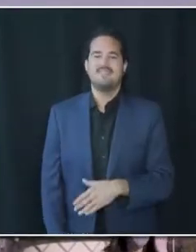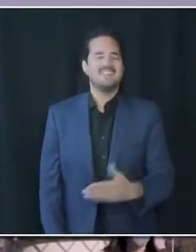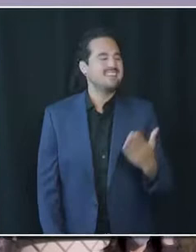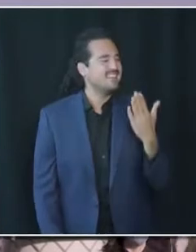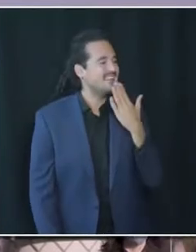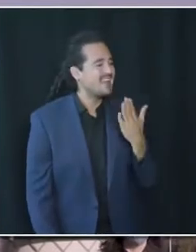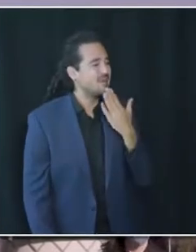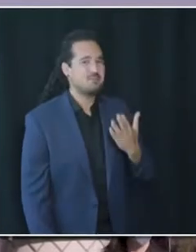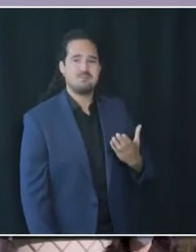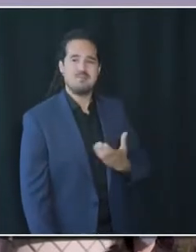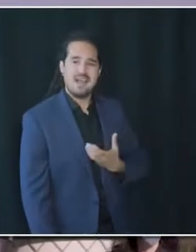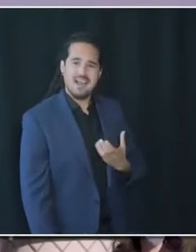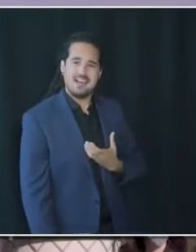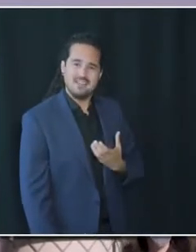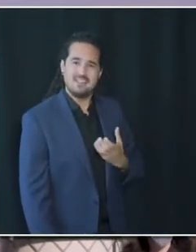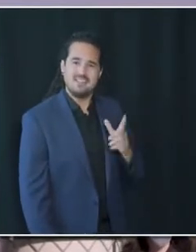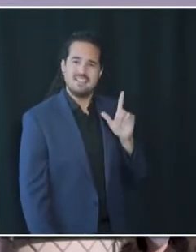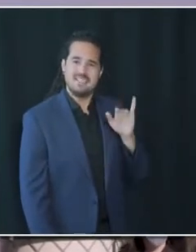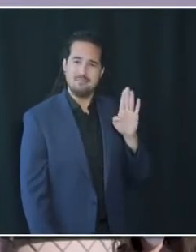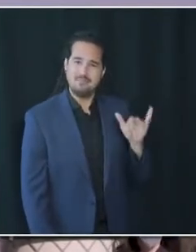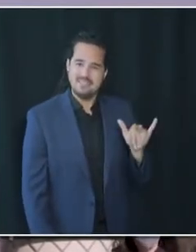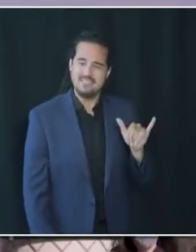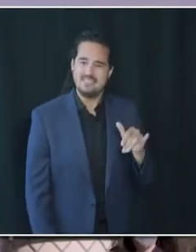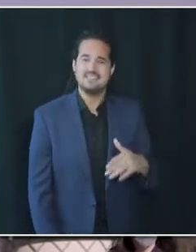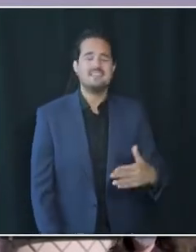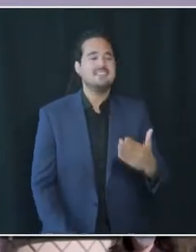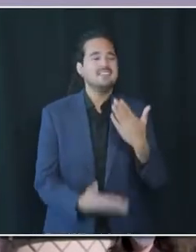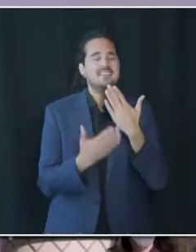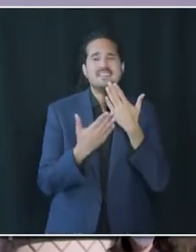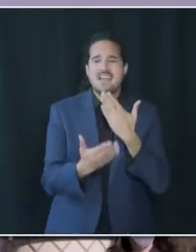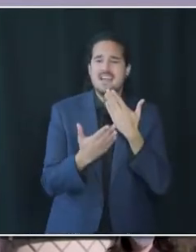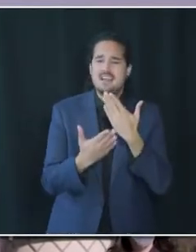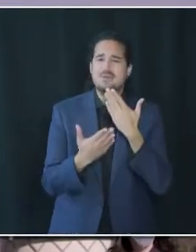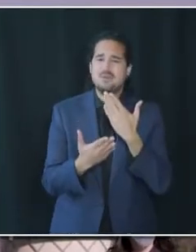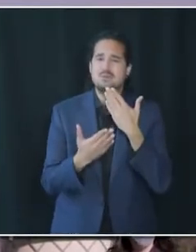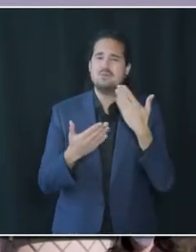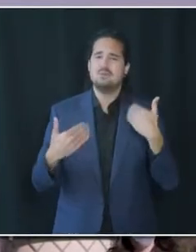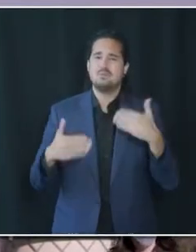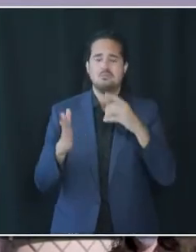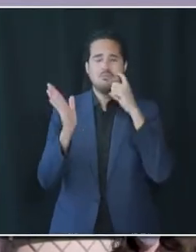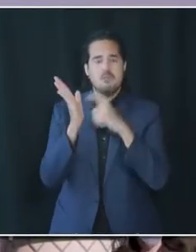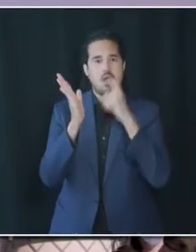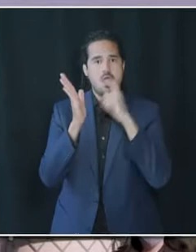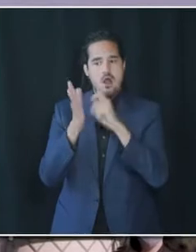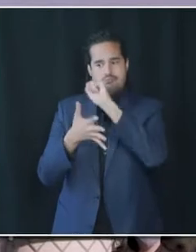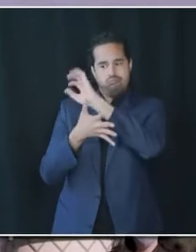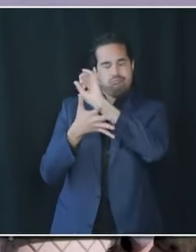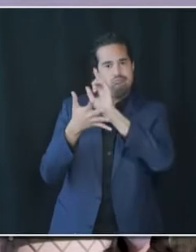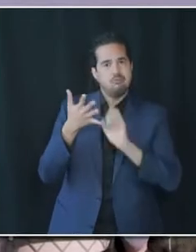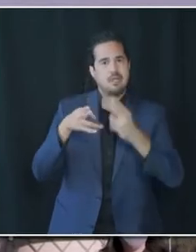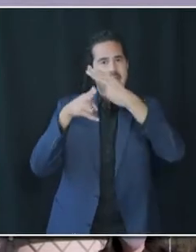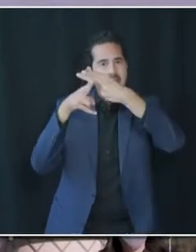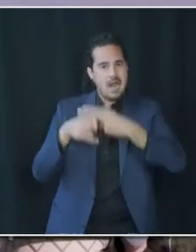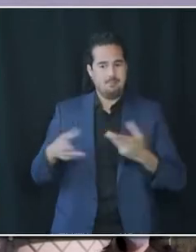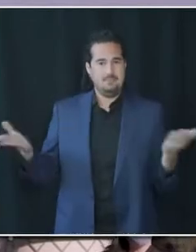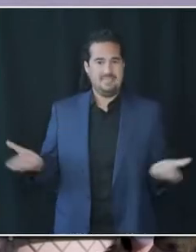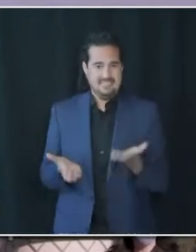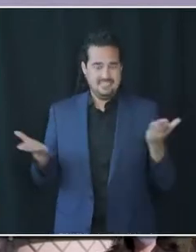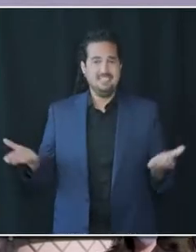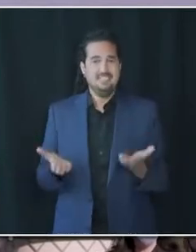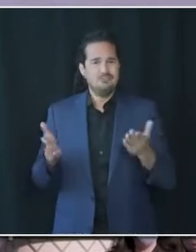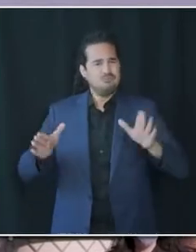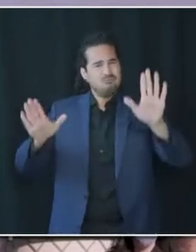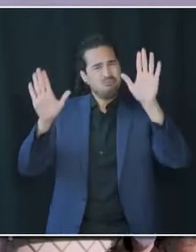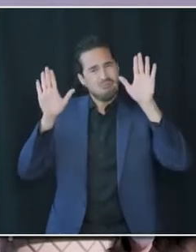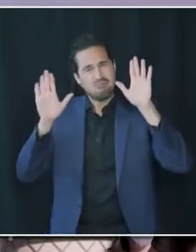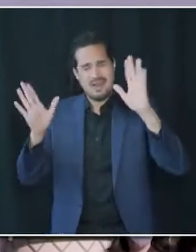por sus generosos comentarios y por reconocer a estos líderes estimados aquí en el condado de alameda quiero reconocer a este condado